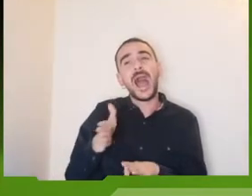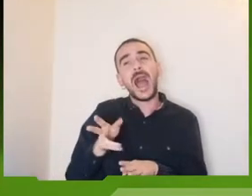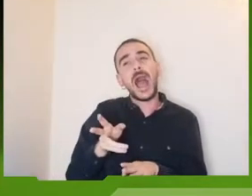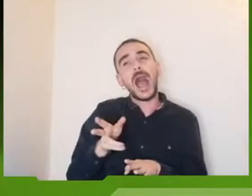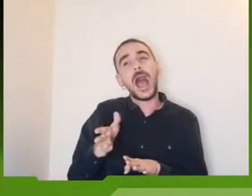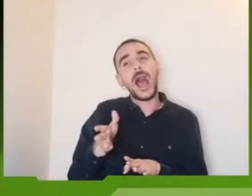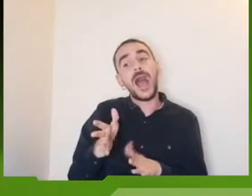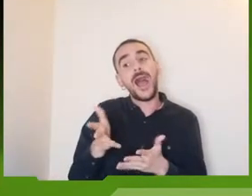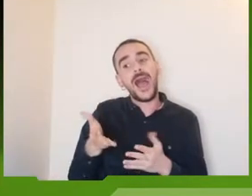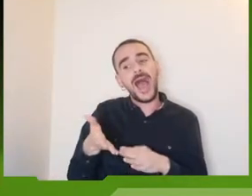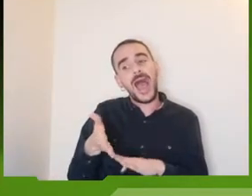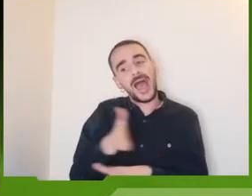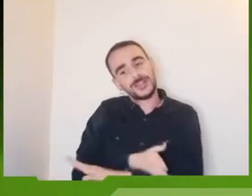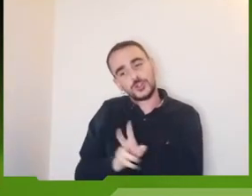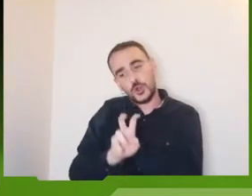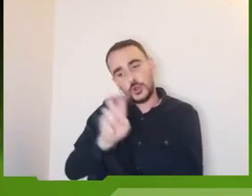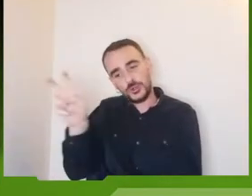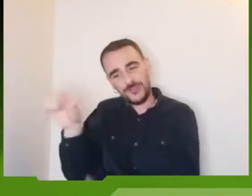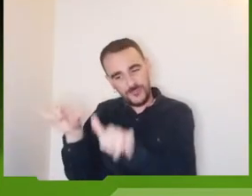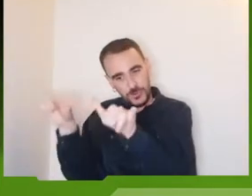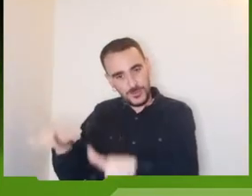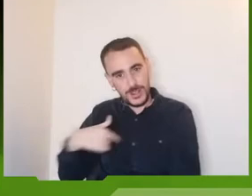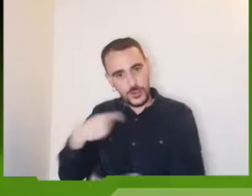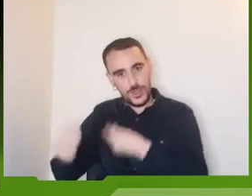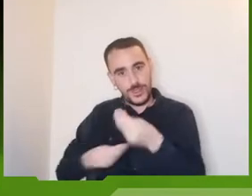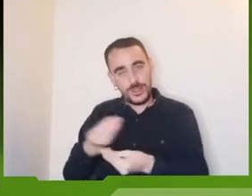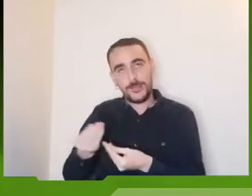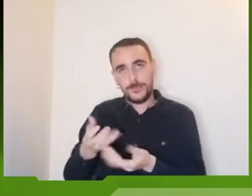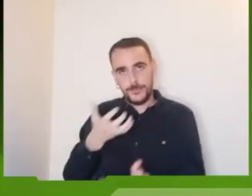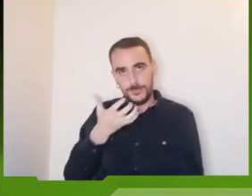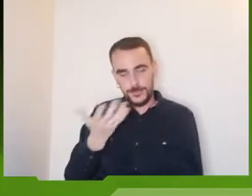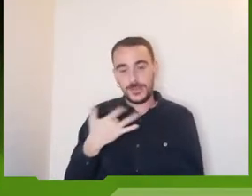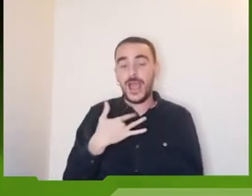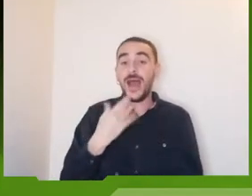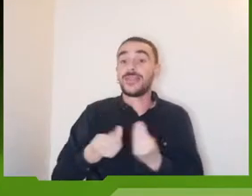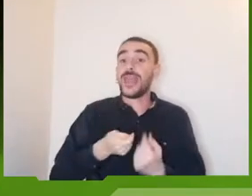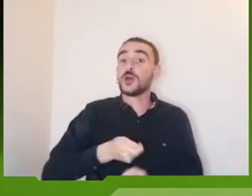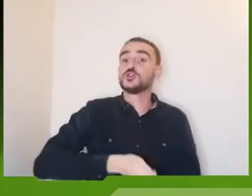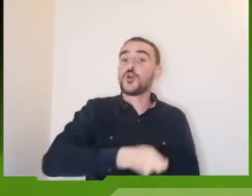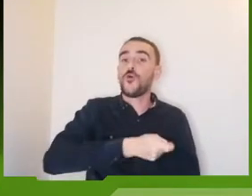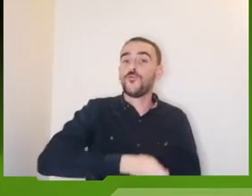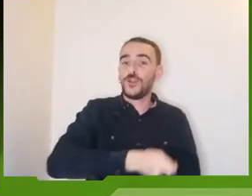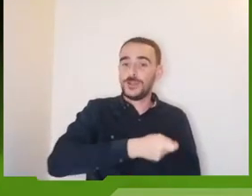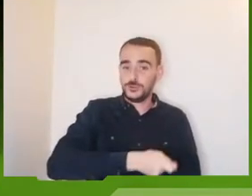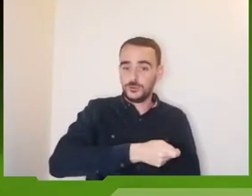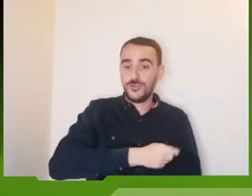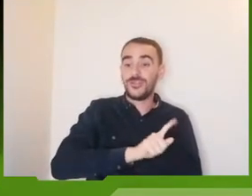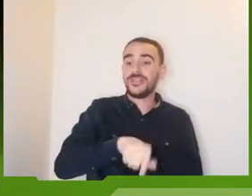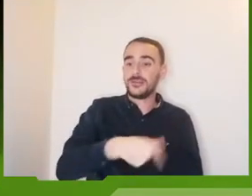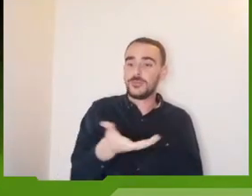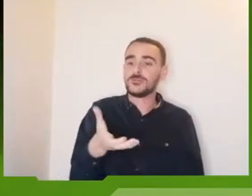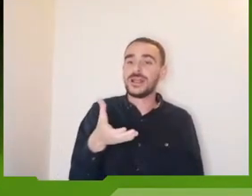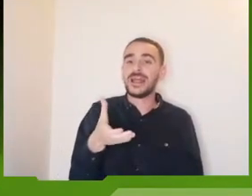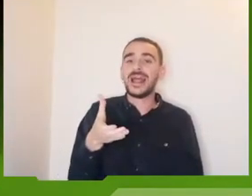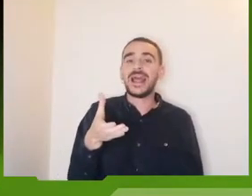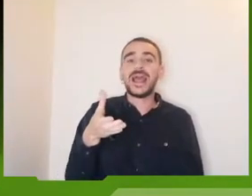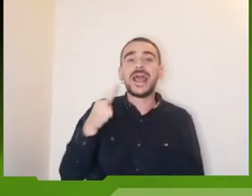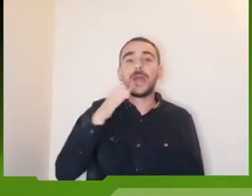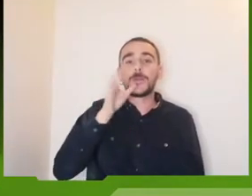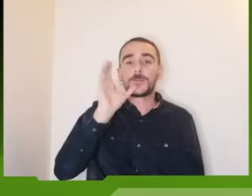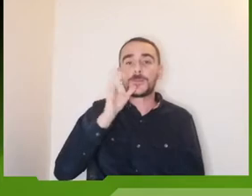queda mucho más bueno. Antes hacía el sofrito. Le echaba la leche vegetal, un poquito de harina